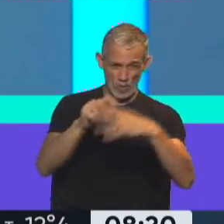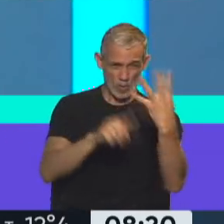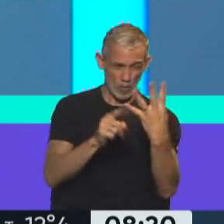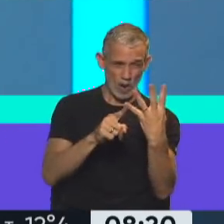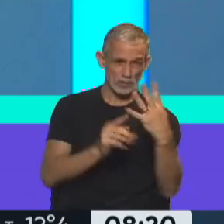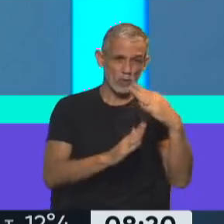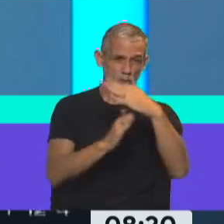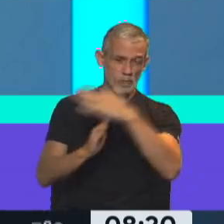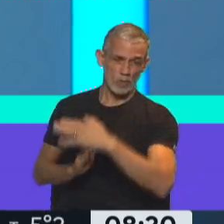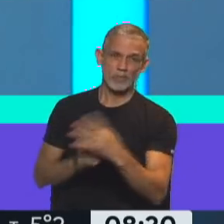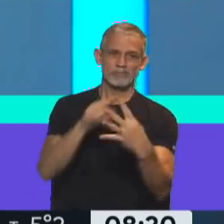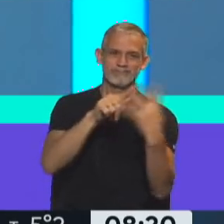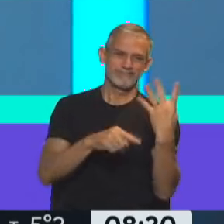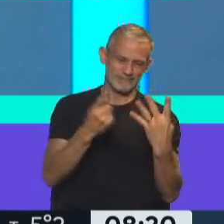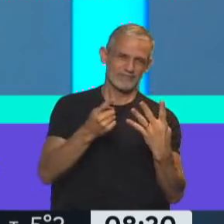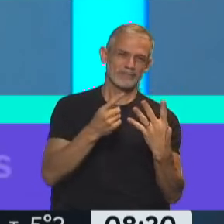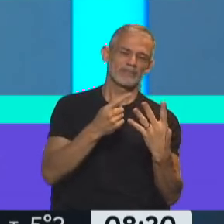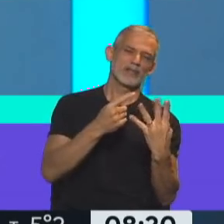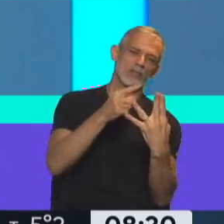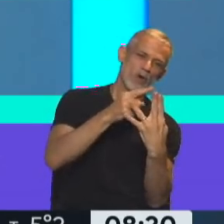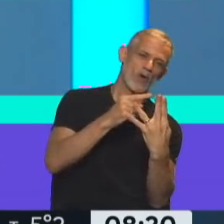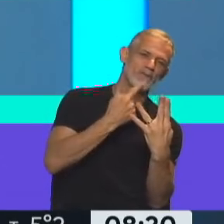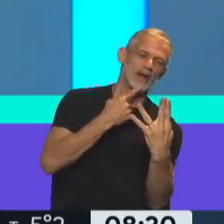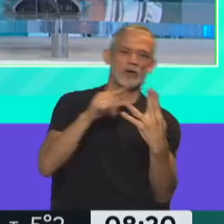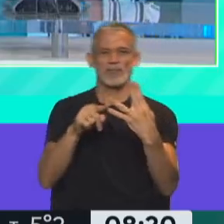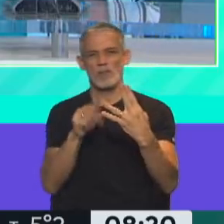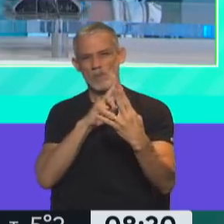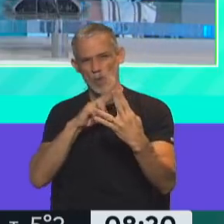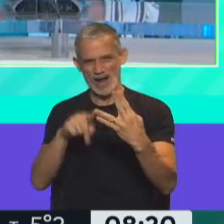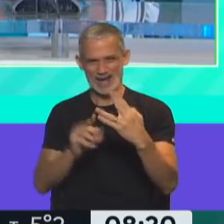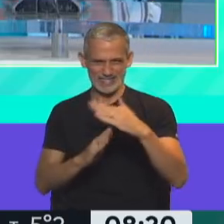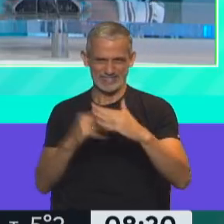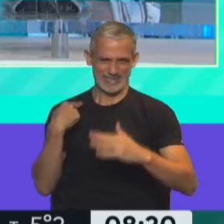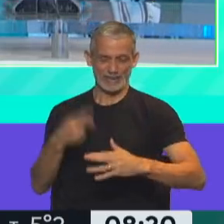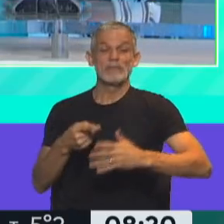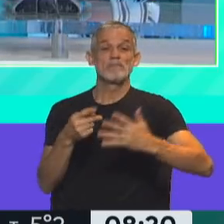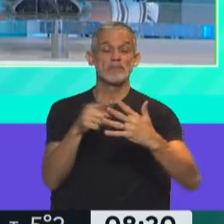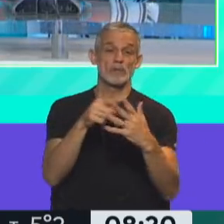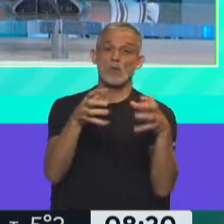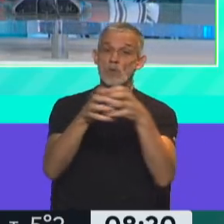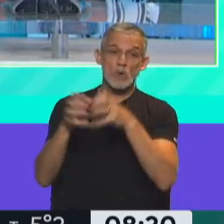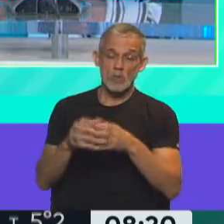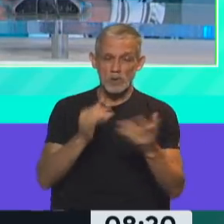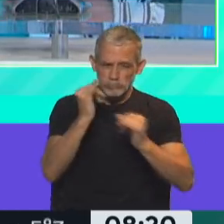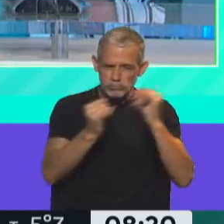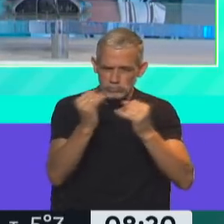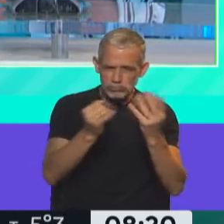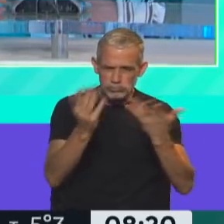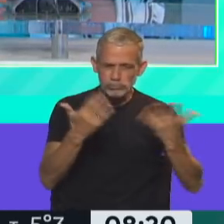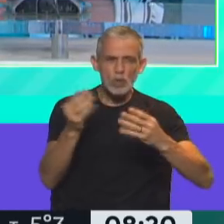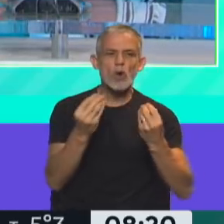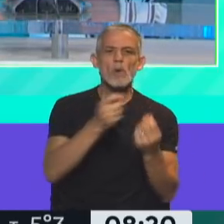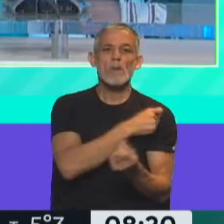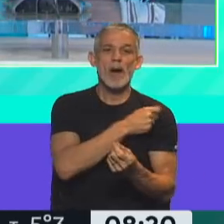o la titular, porque 2 están encabezados por varones y 2 por mujeres, y algunas personas de su grupo le contaron en qué estado está la vacuna, cómo